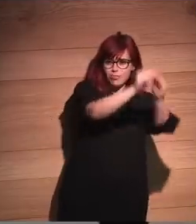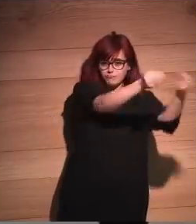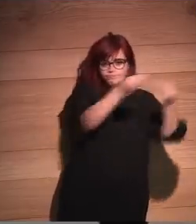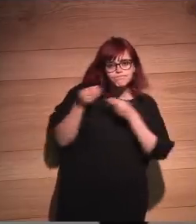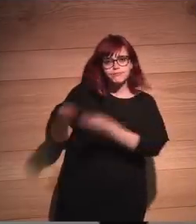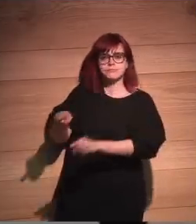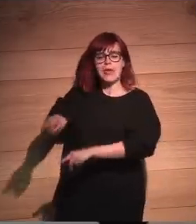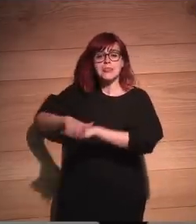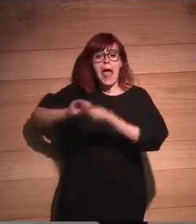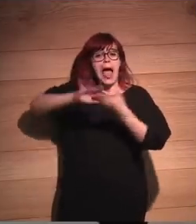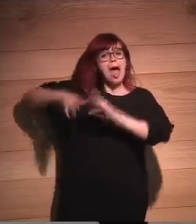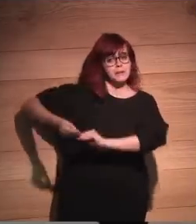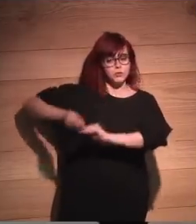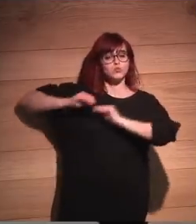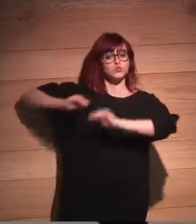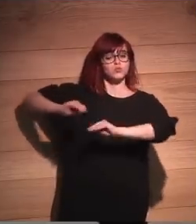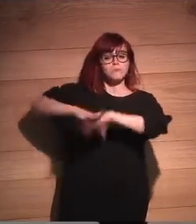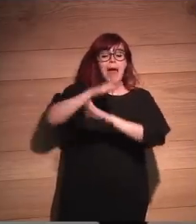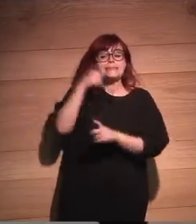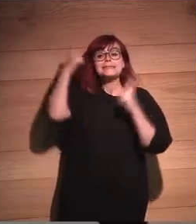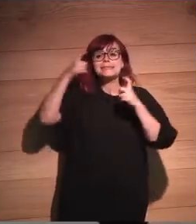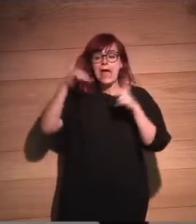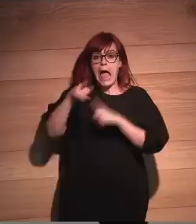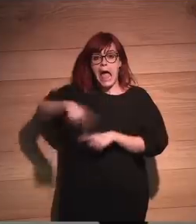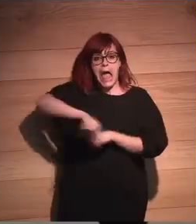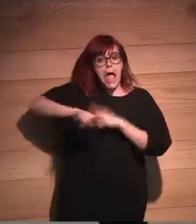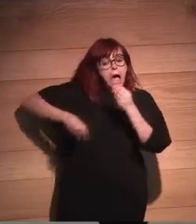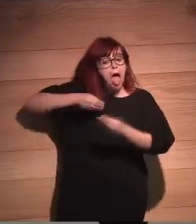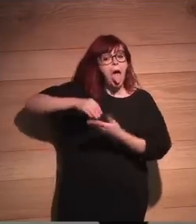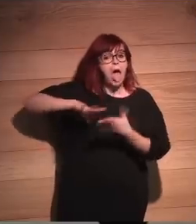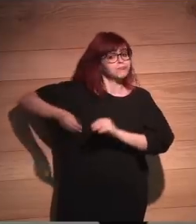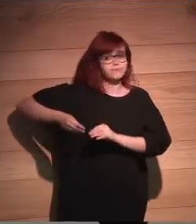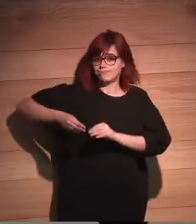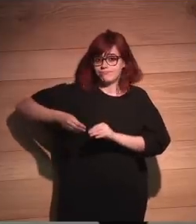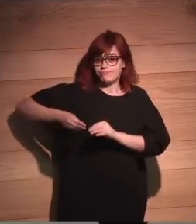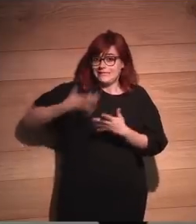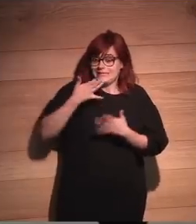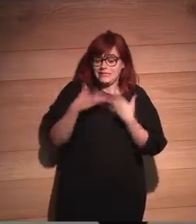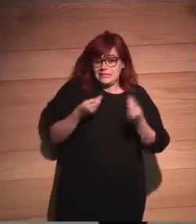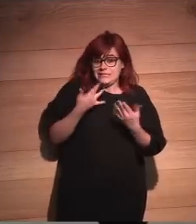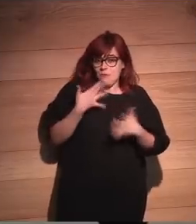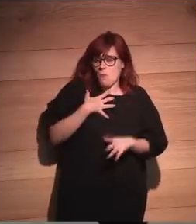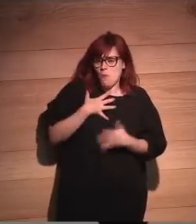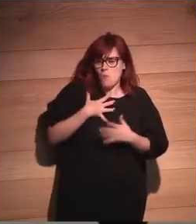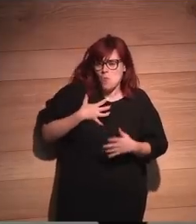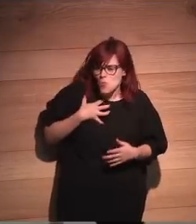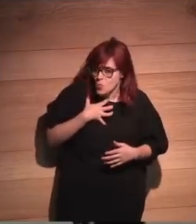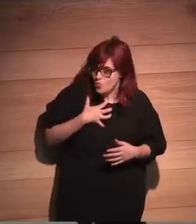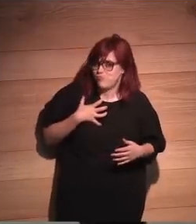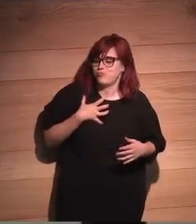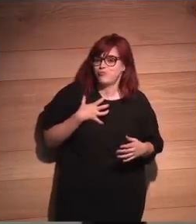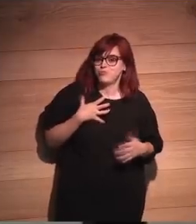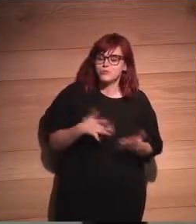allí y se la adaptemos para lo que se pueda hacer allí, va a ser endemoniadamente complicado. Así